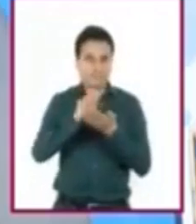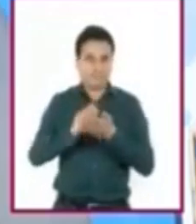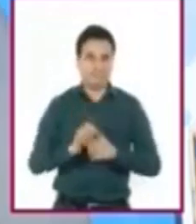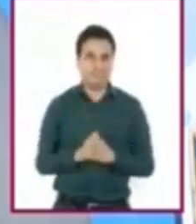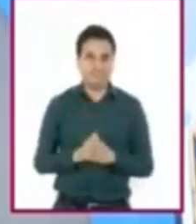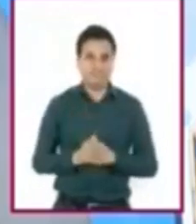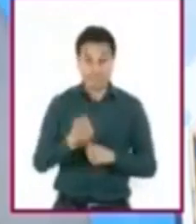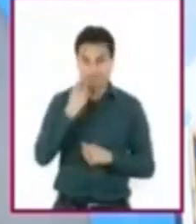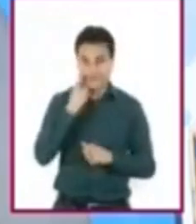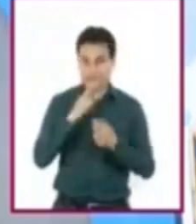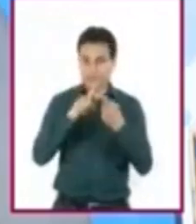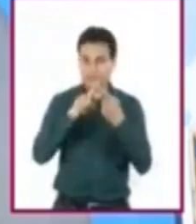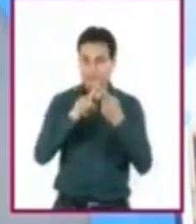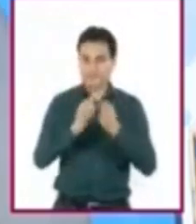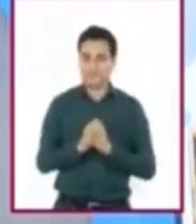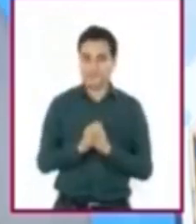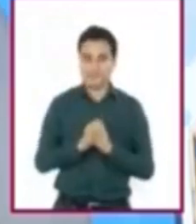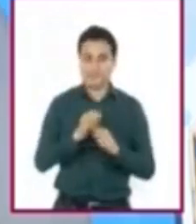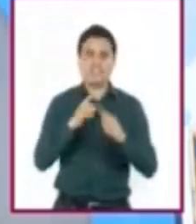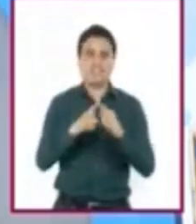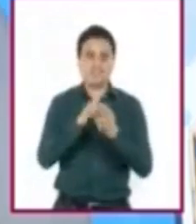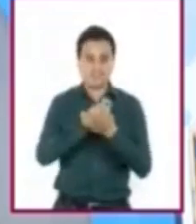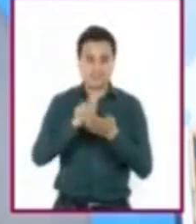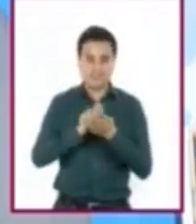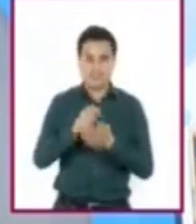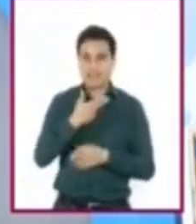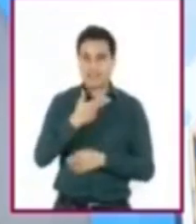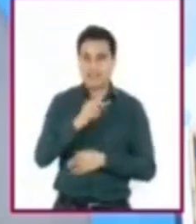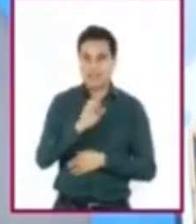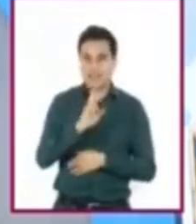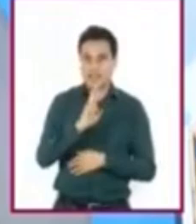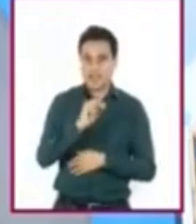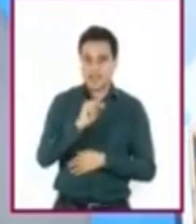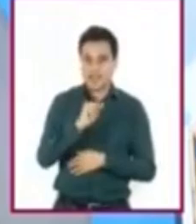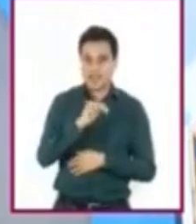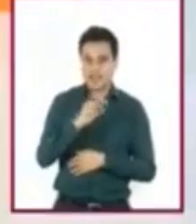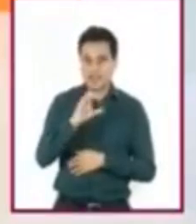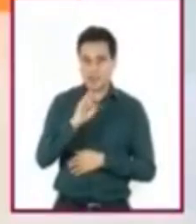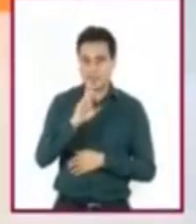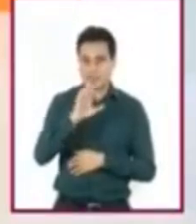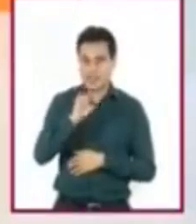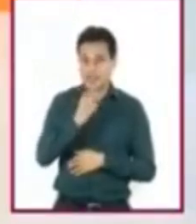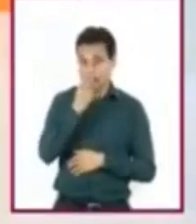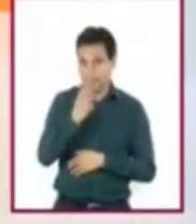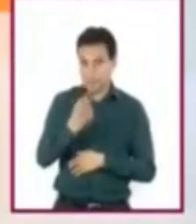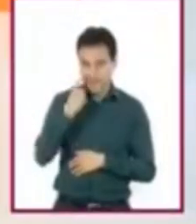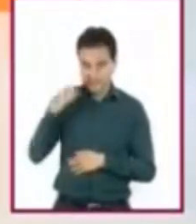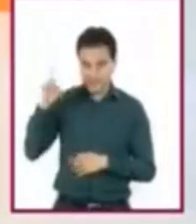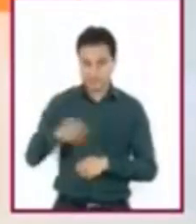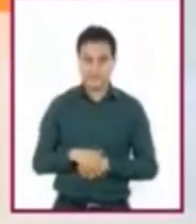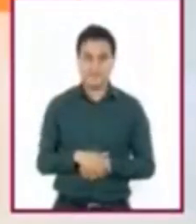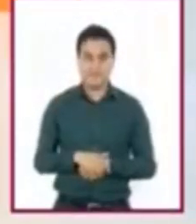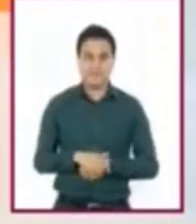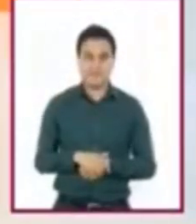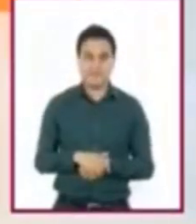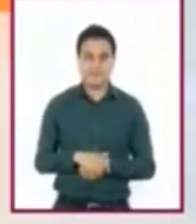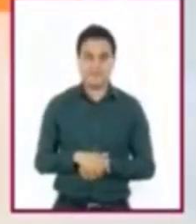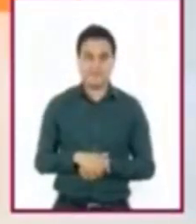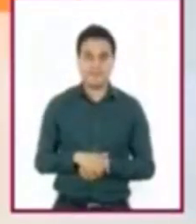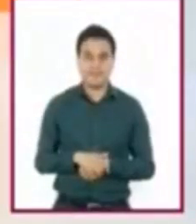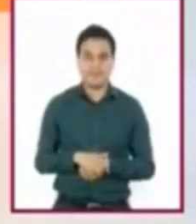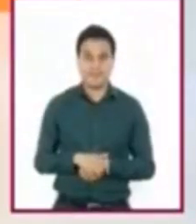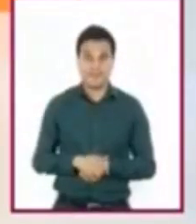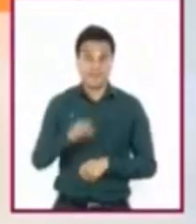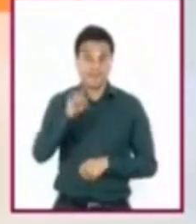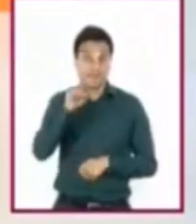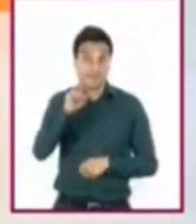La primera versión es de Hernán Cortés en sus cartas de relación. Veamos. Y el dicho Mutezuma, que